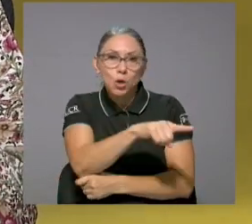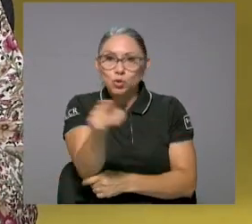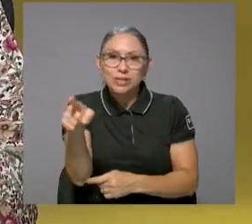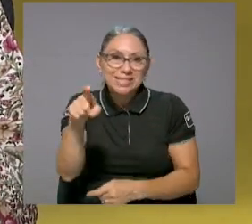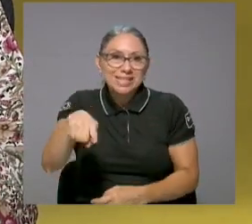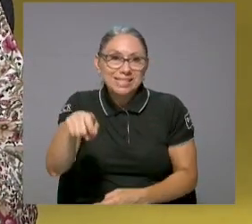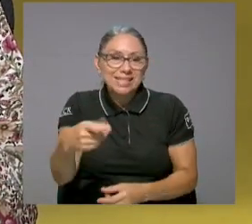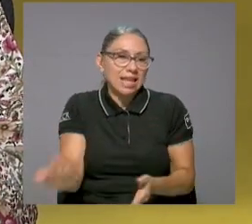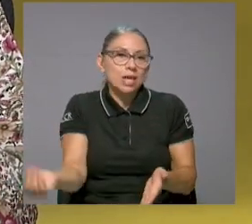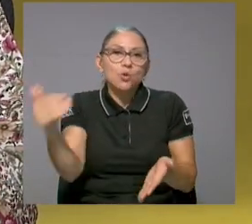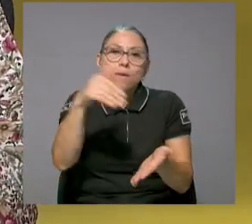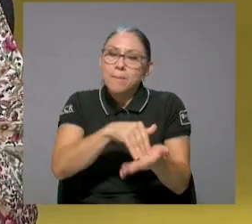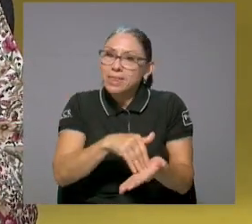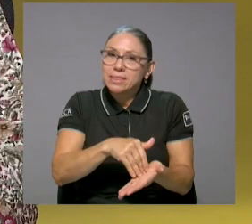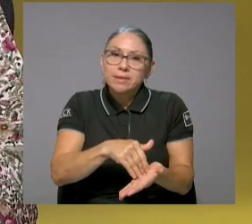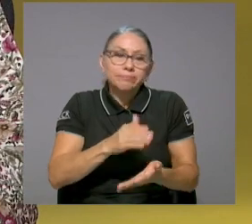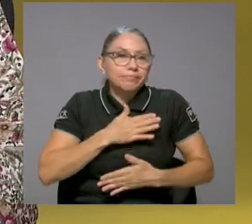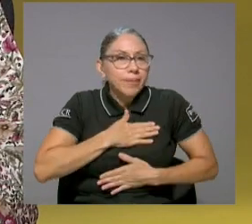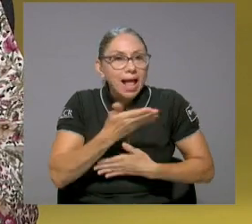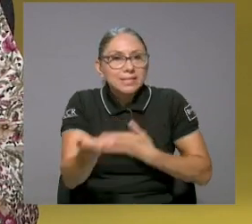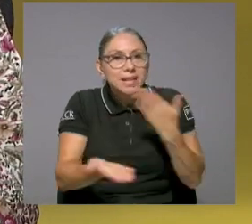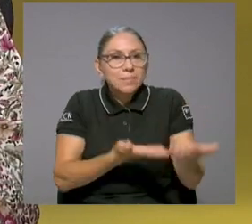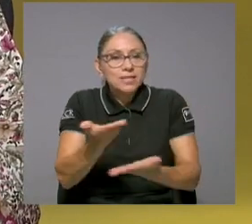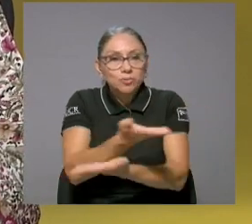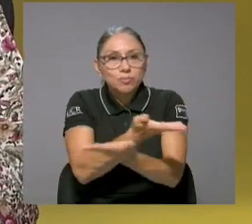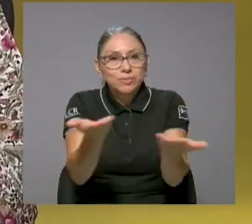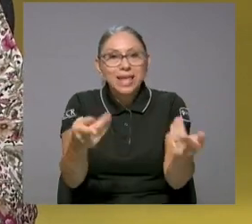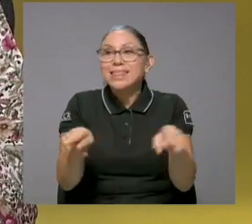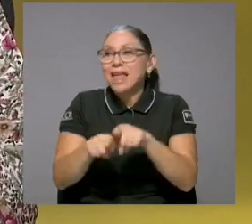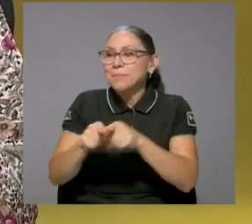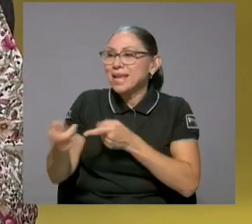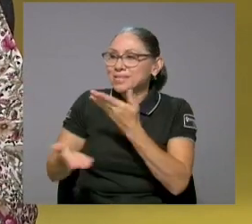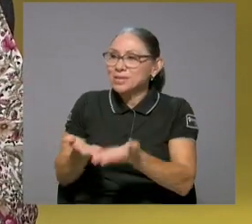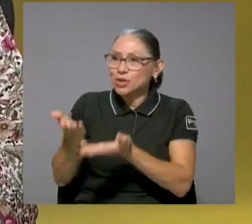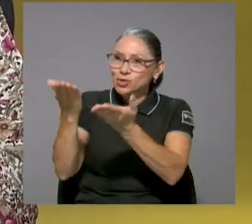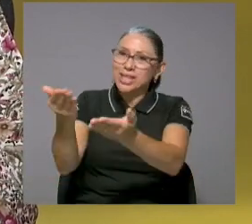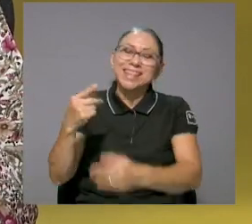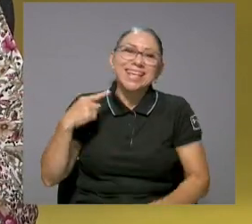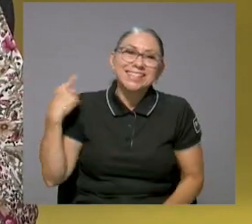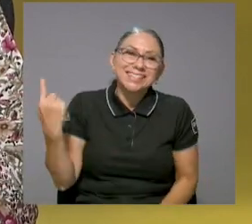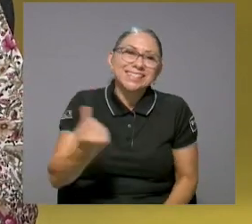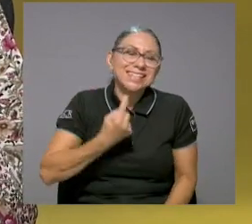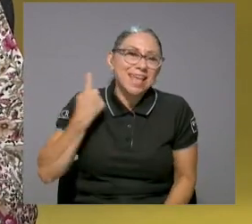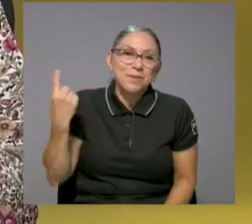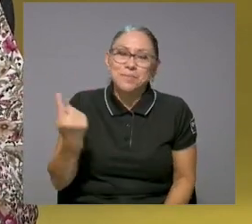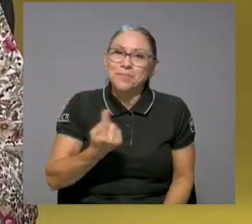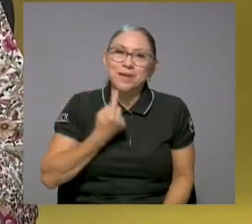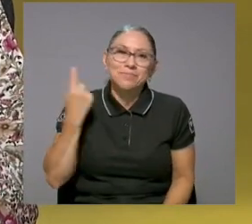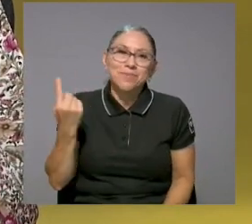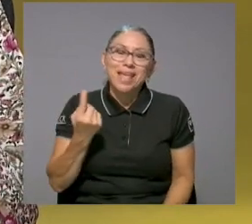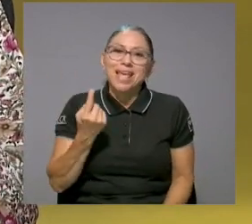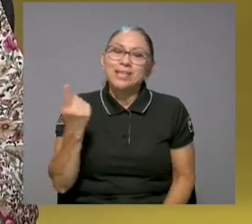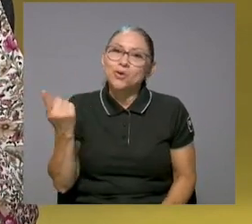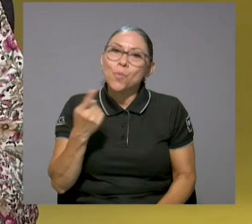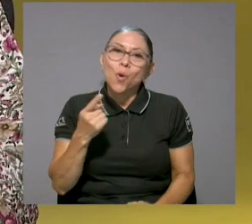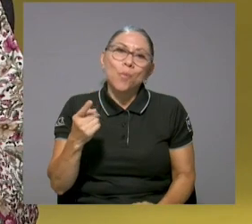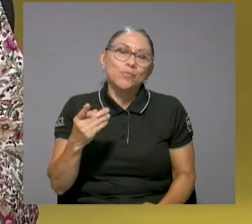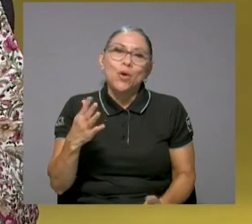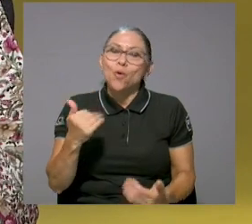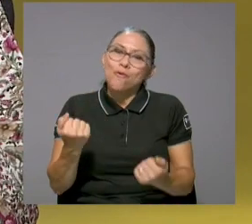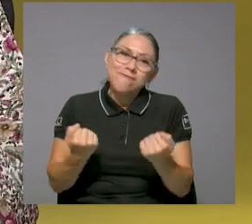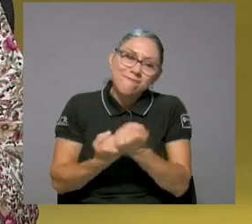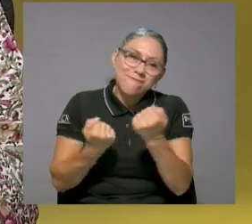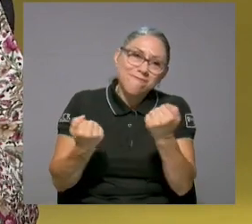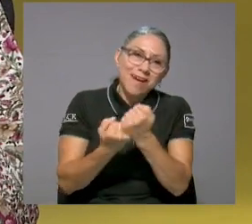y nuevamente ponernos al servicio de la población, pero también de usted, que siempre es un asiduo fan de la labor